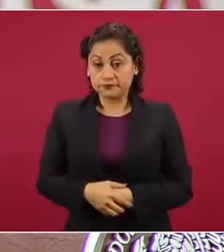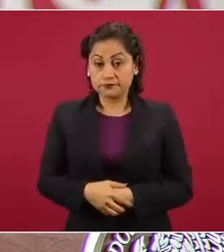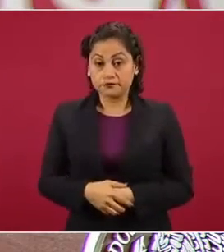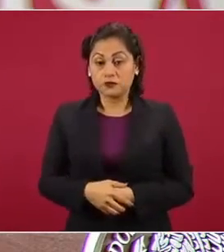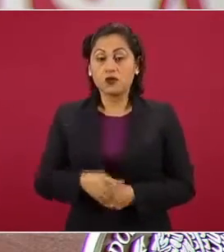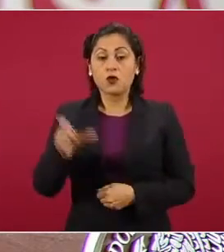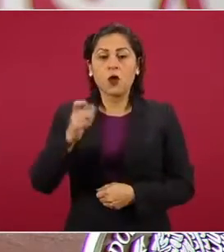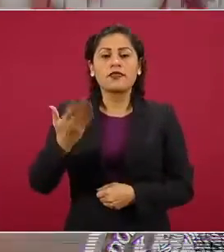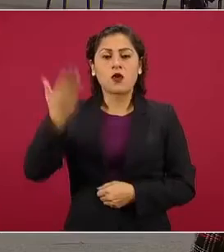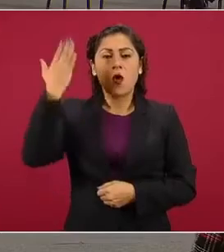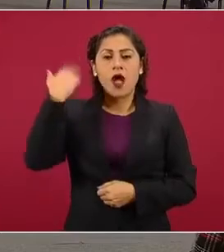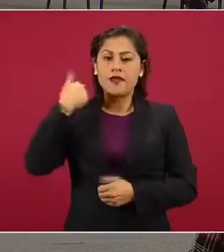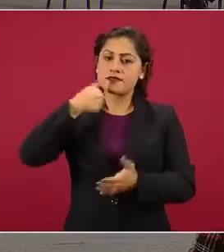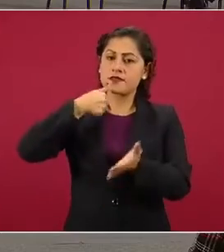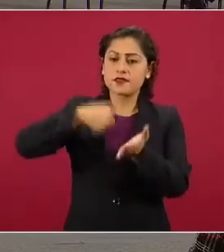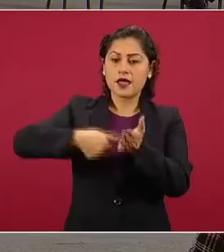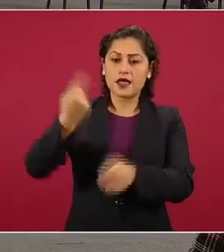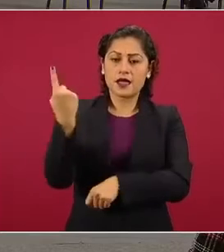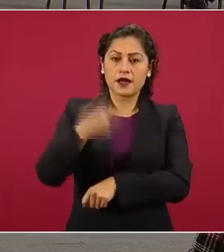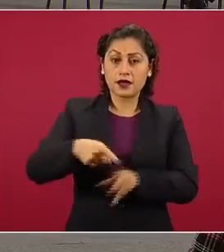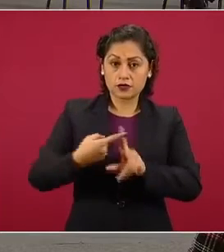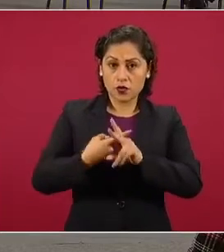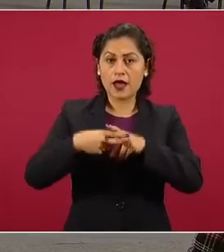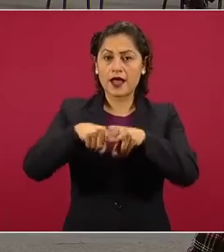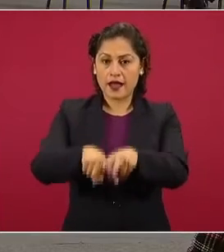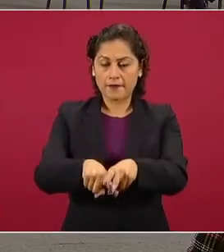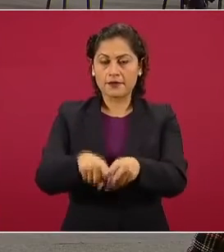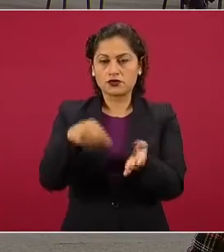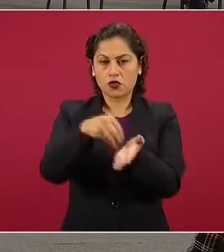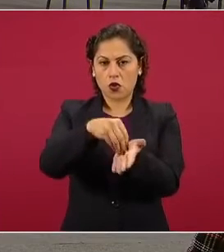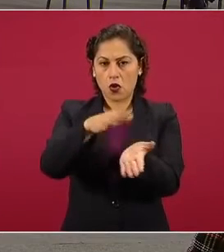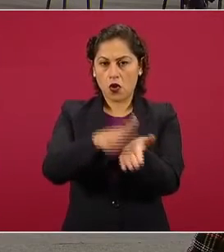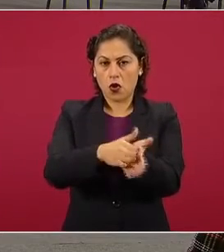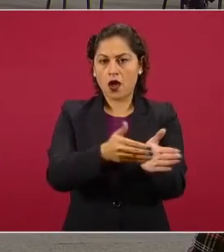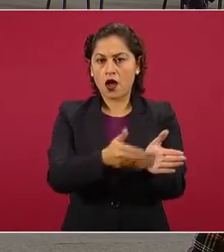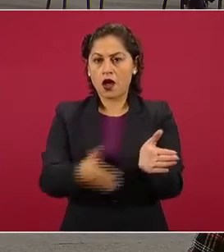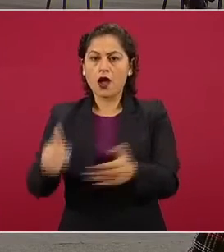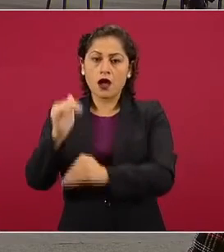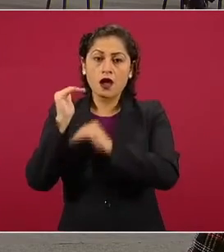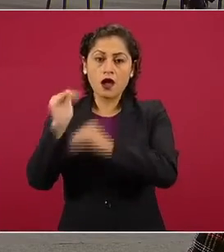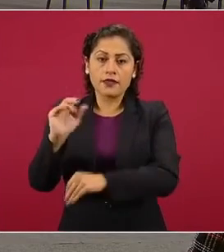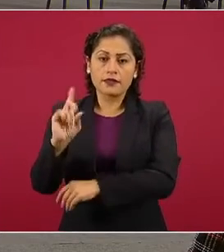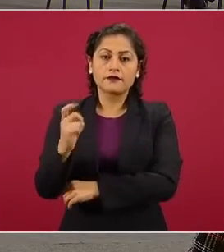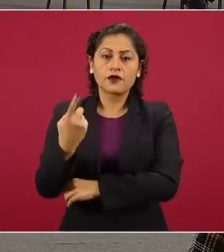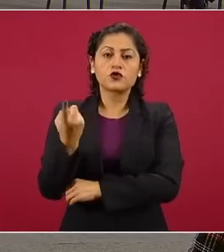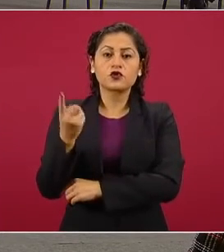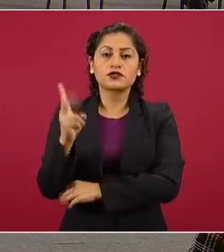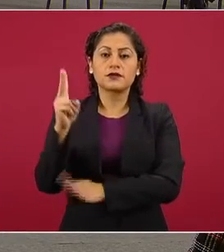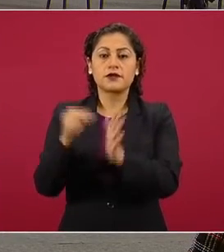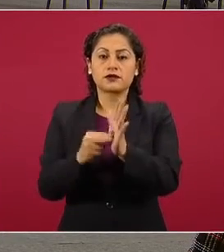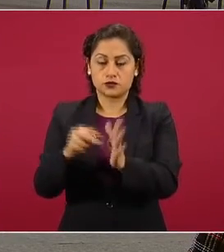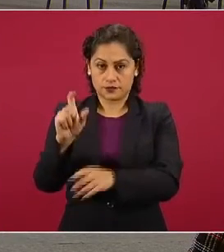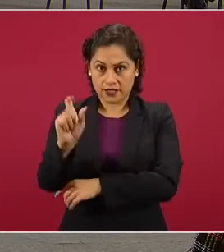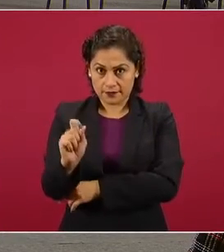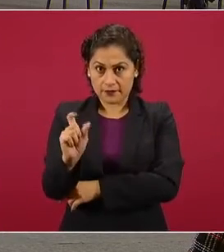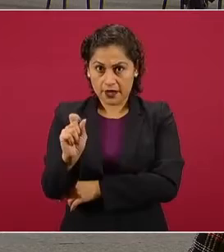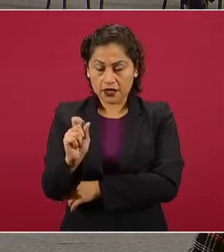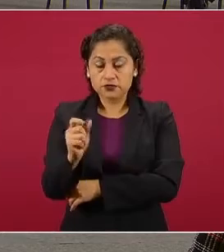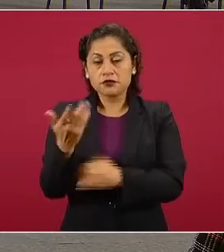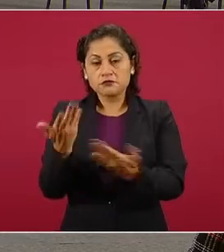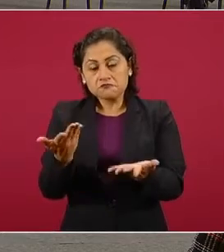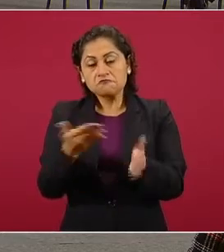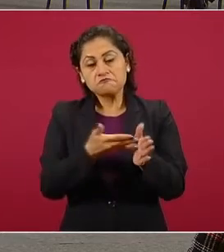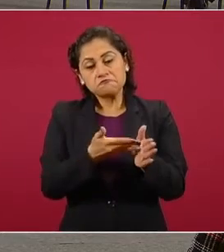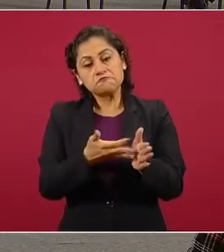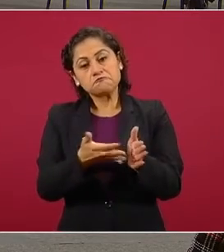el decreto solamente tenía una duración hasta el 31 de diciembre de este año. Hemos venido viendo la evolución y en un